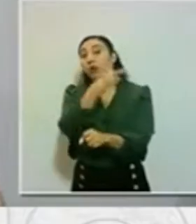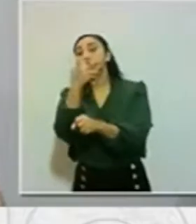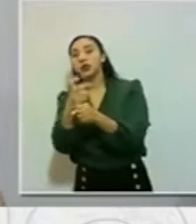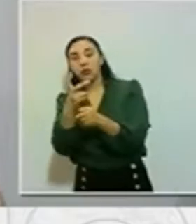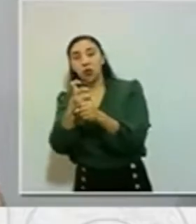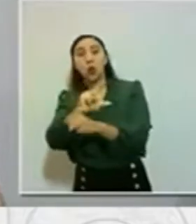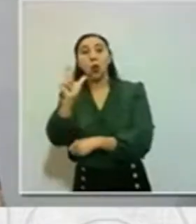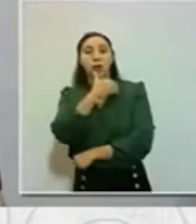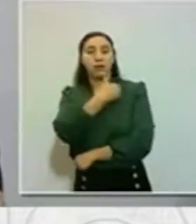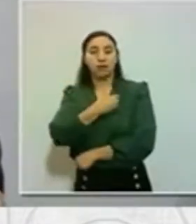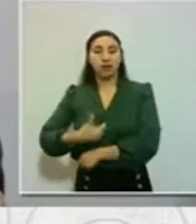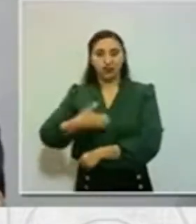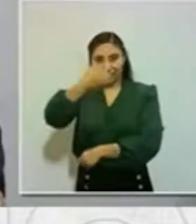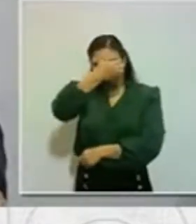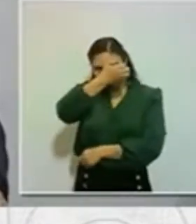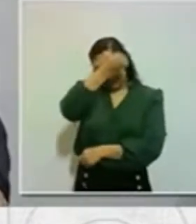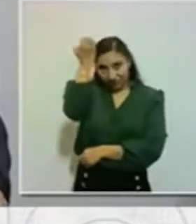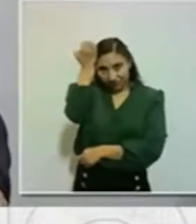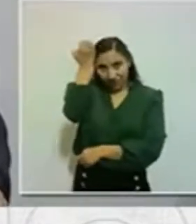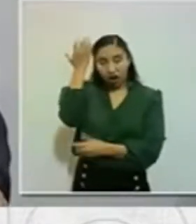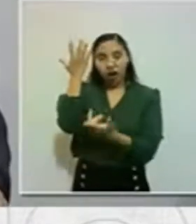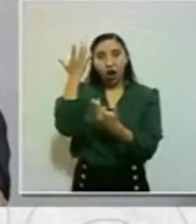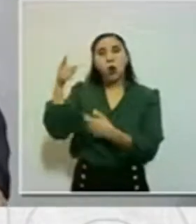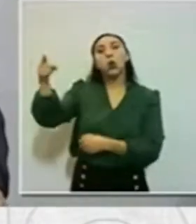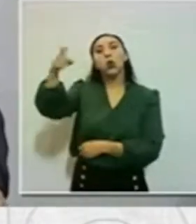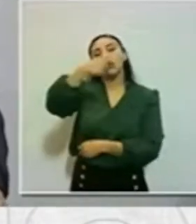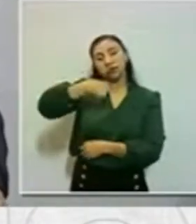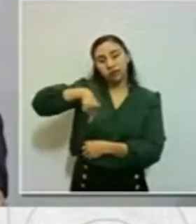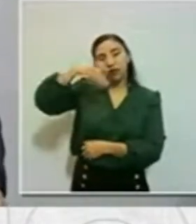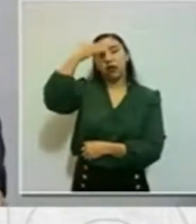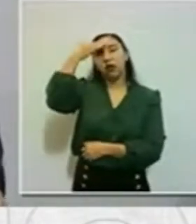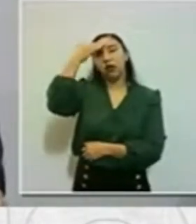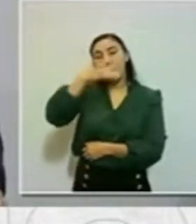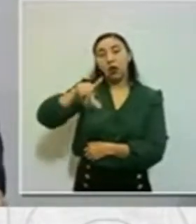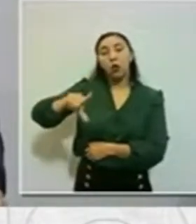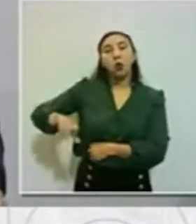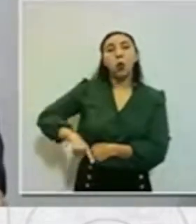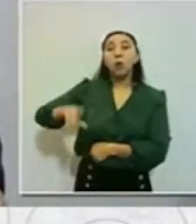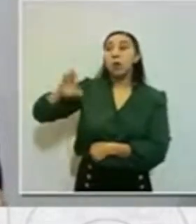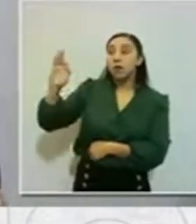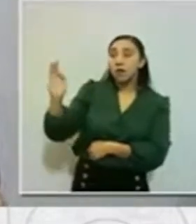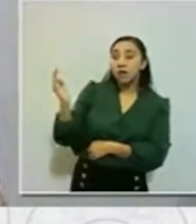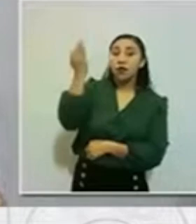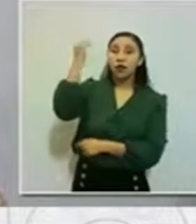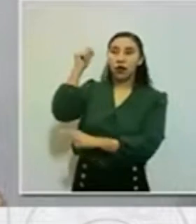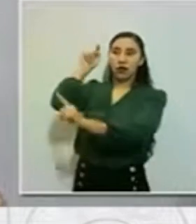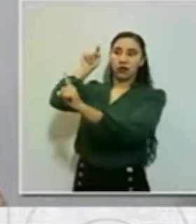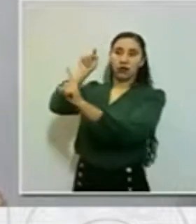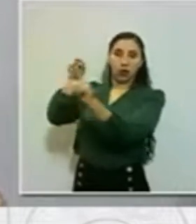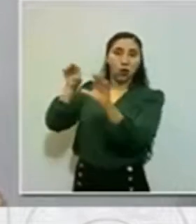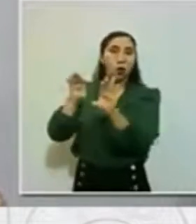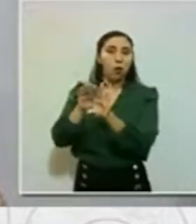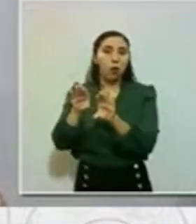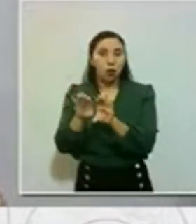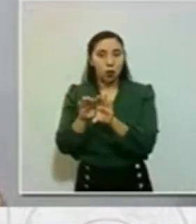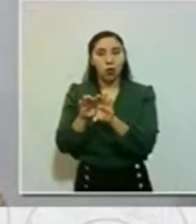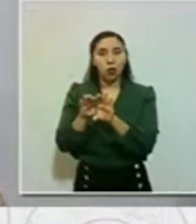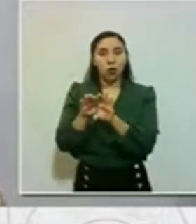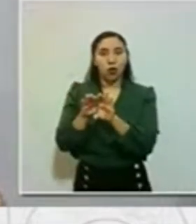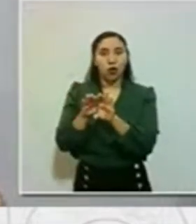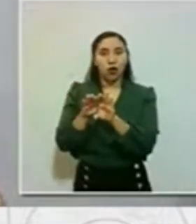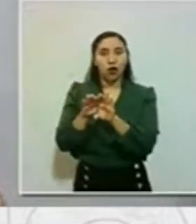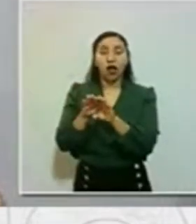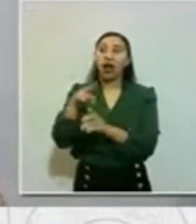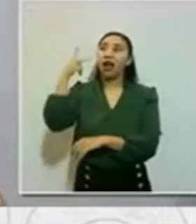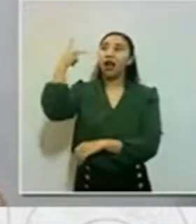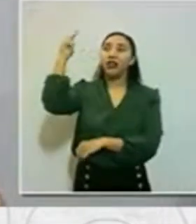pues todos debemos saber que fue una reacción del gobierno federal en la cumbre de Davos